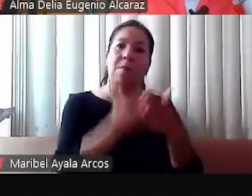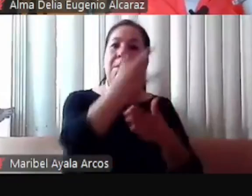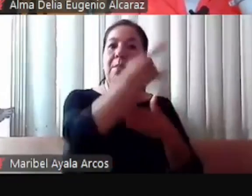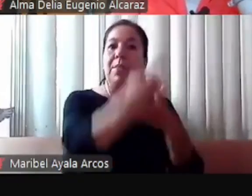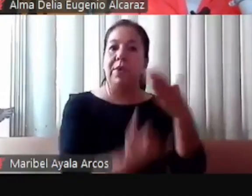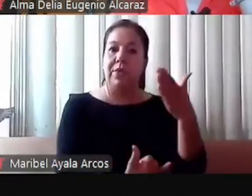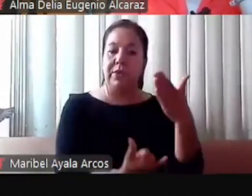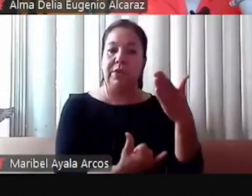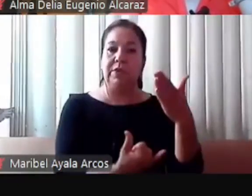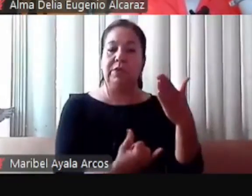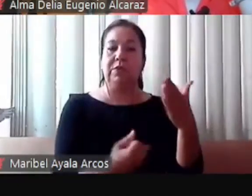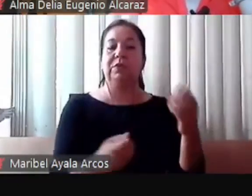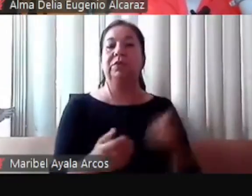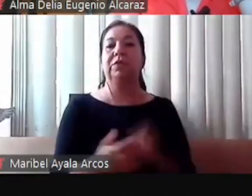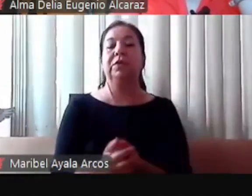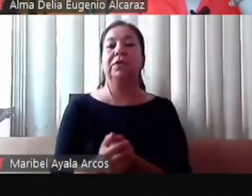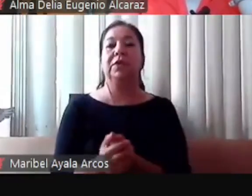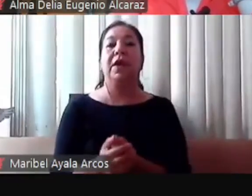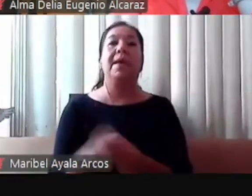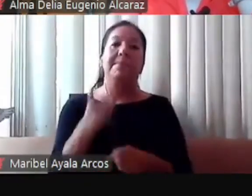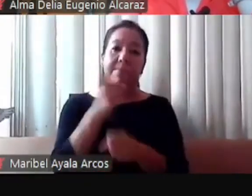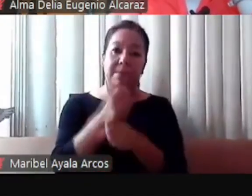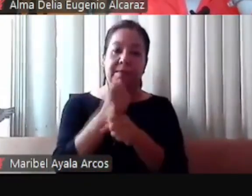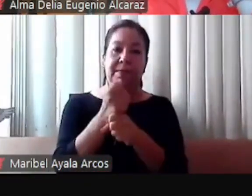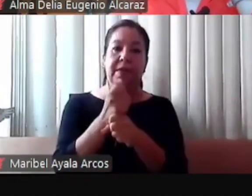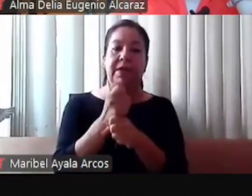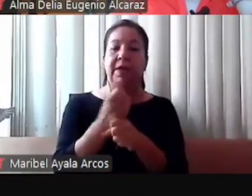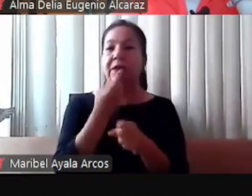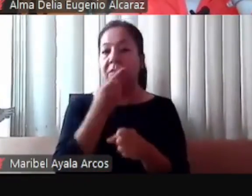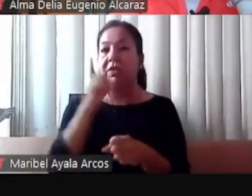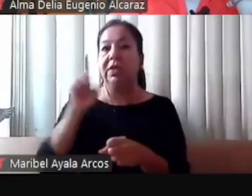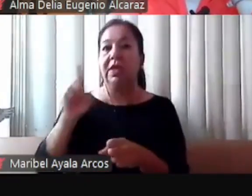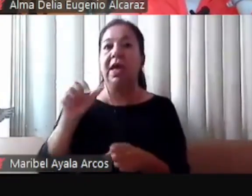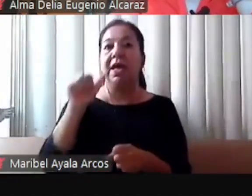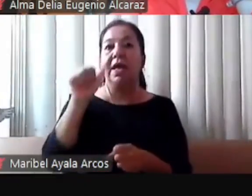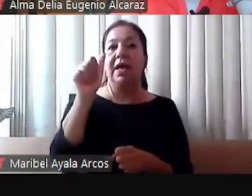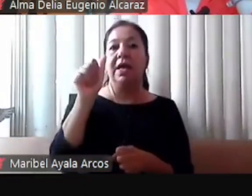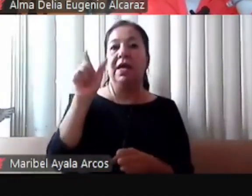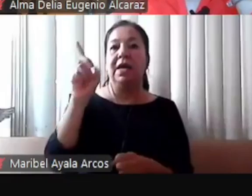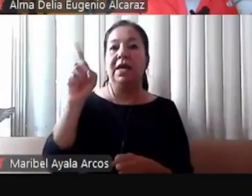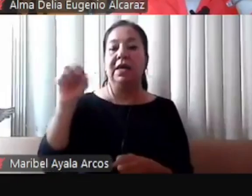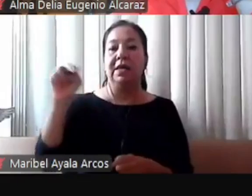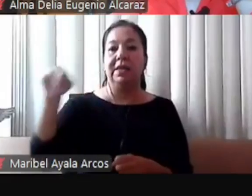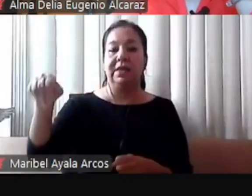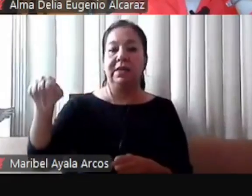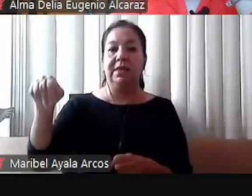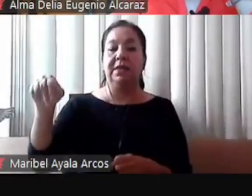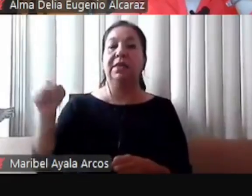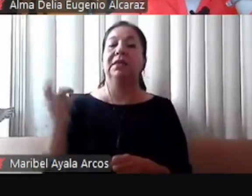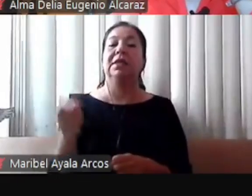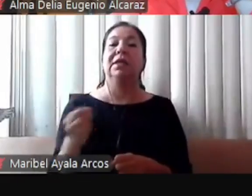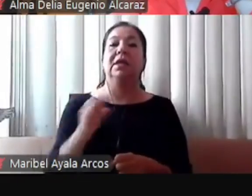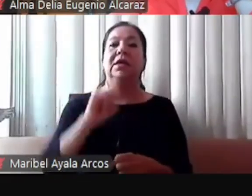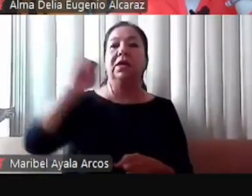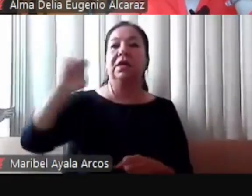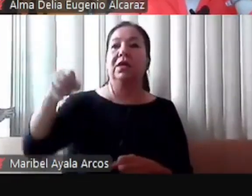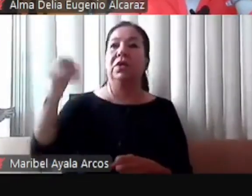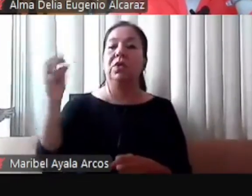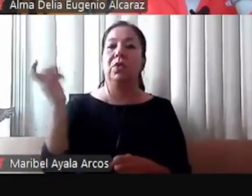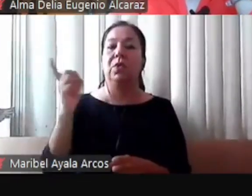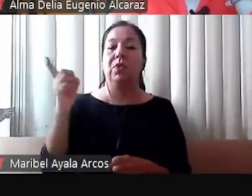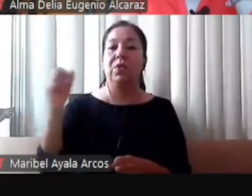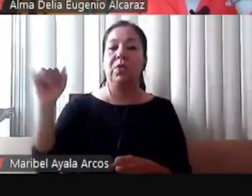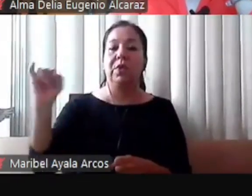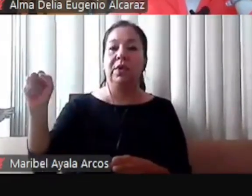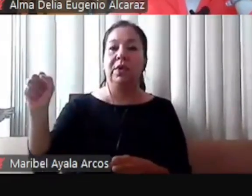continuación preciso. En el primer asunto, la parte denunciante es Adán Reina Rosales, el denunciado Juan Andrés Vega Carranza. El siguiente asunto,